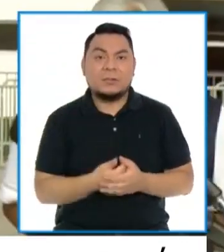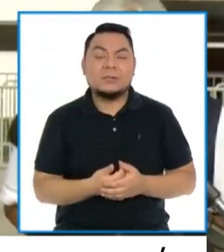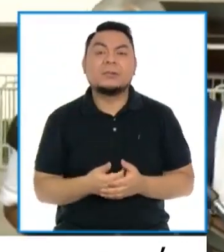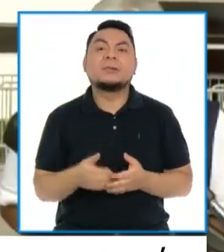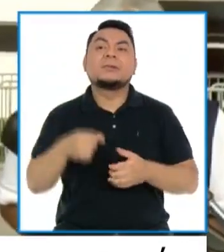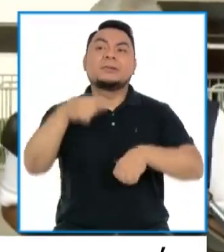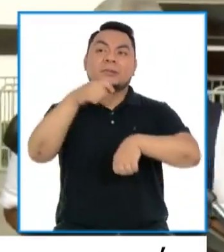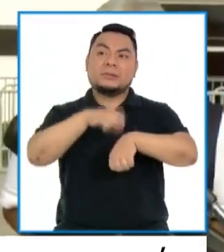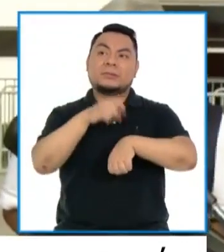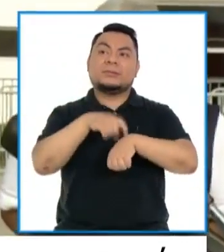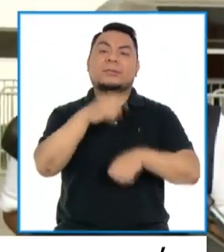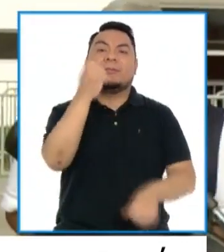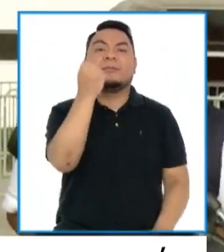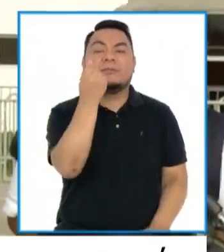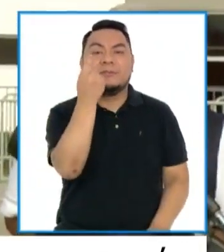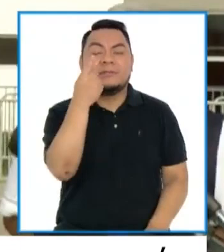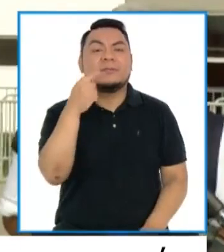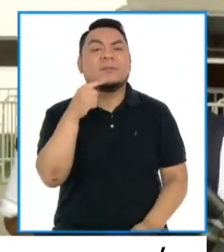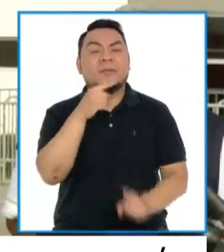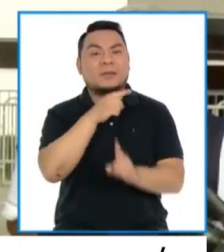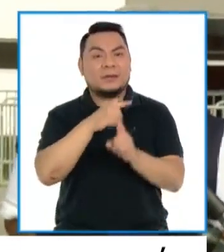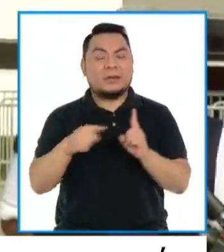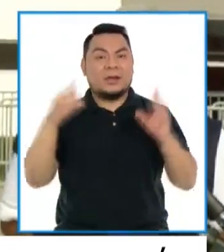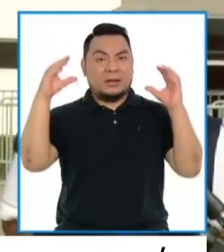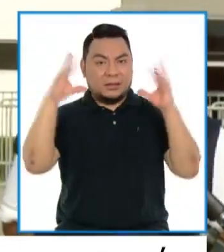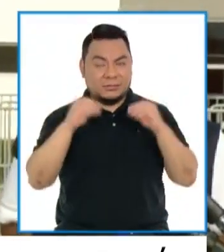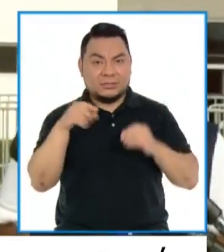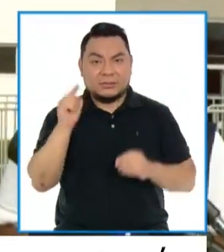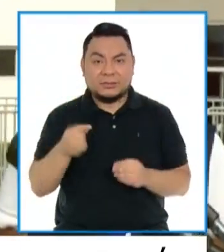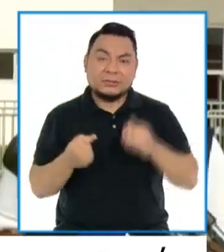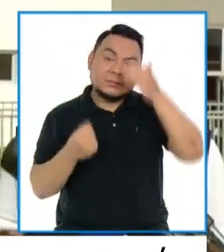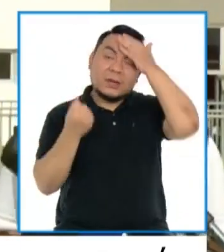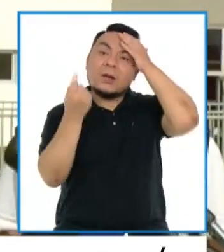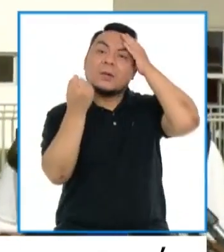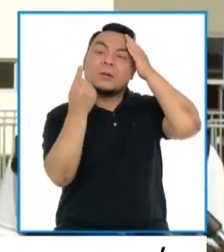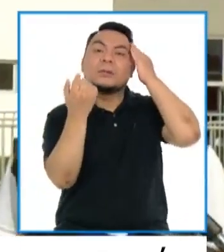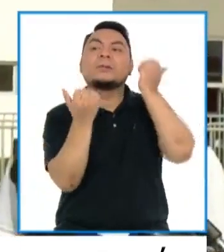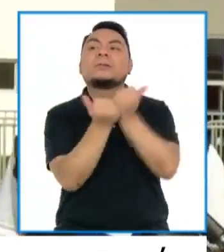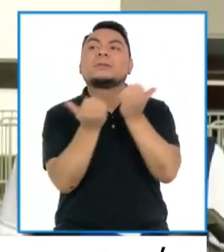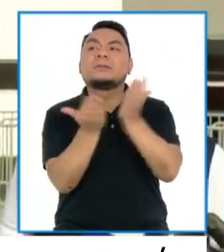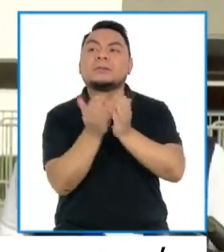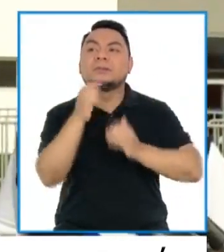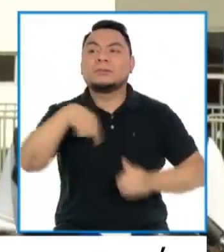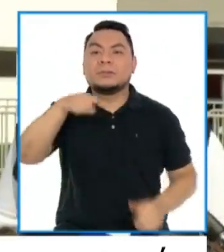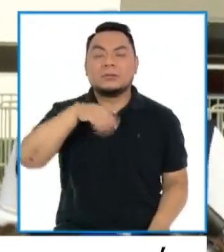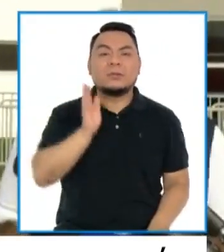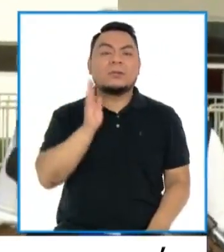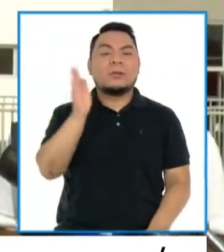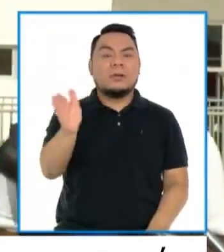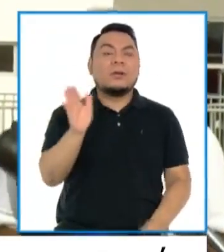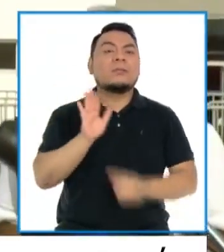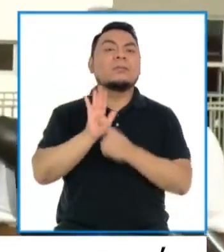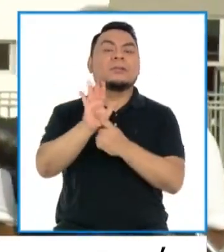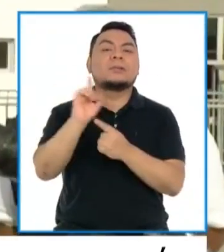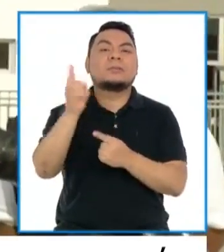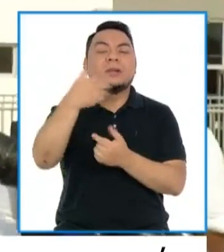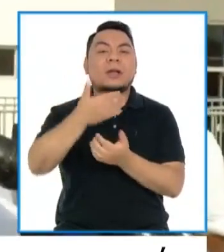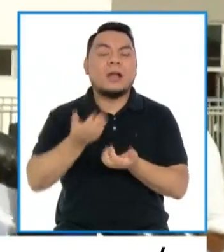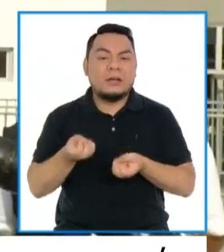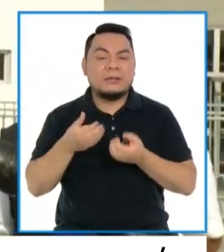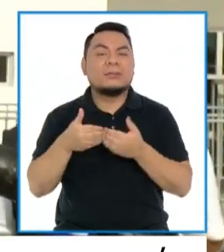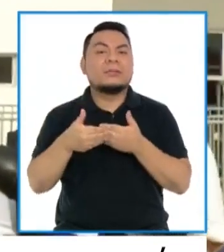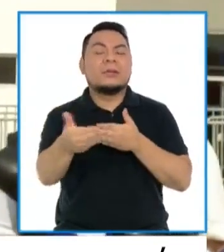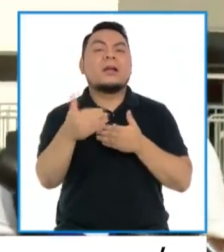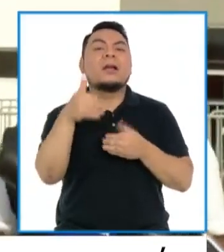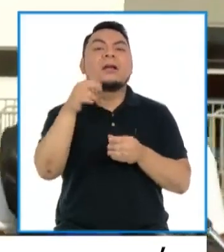las 11:30 de la noche de este 11 de abril, saldremos a presentar el primer avance de resultados,